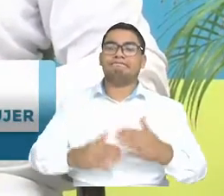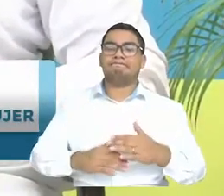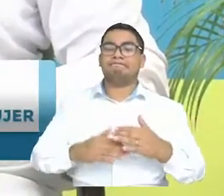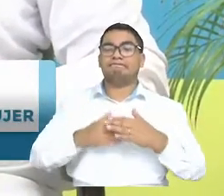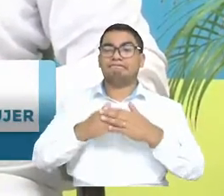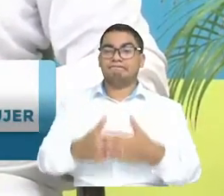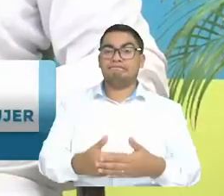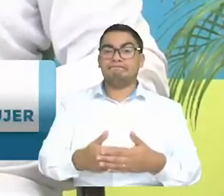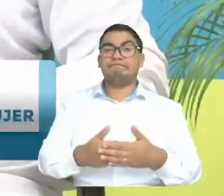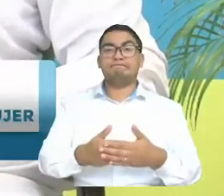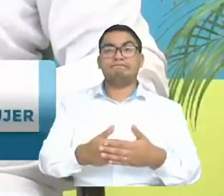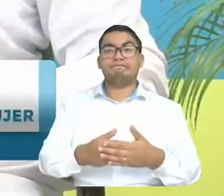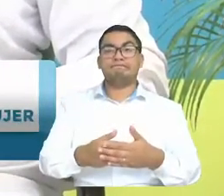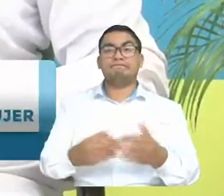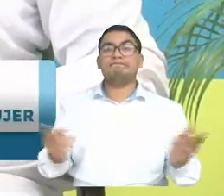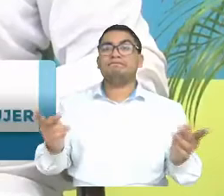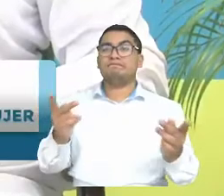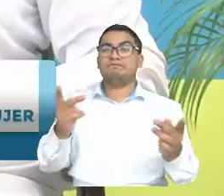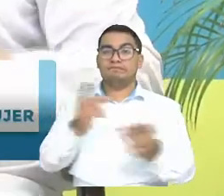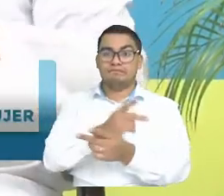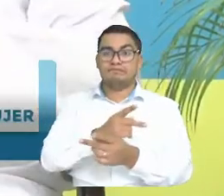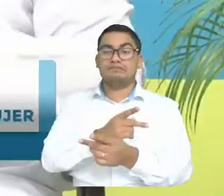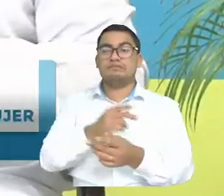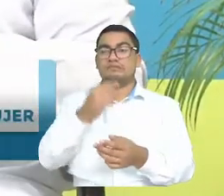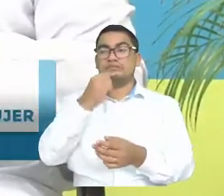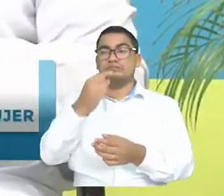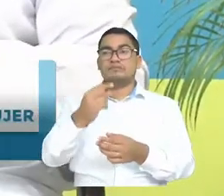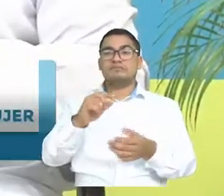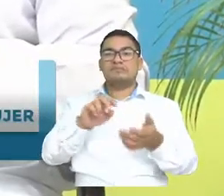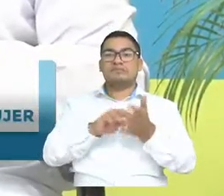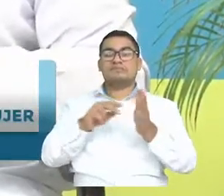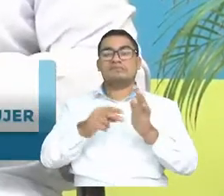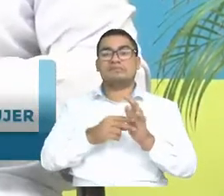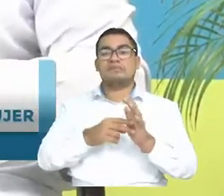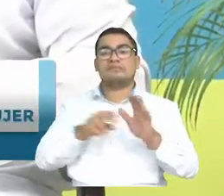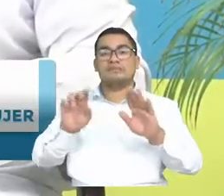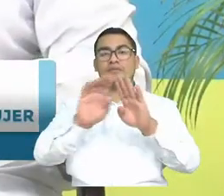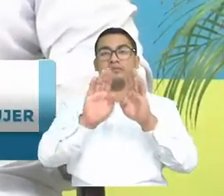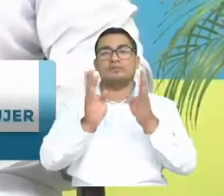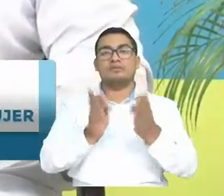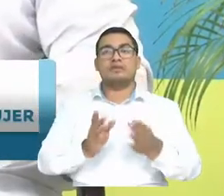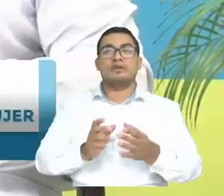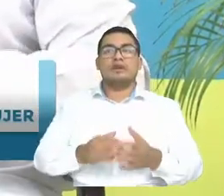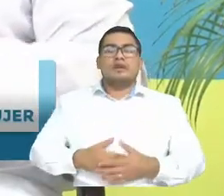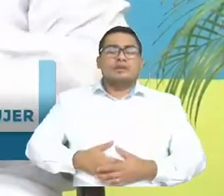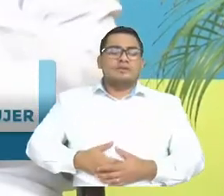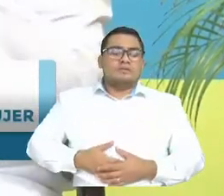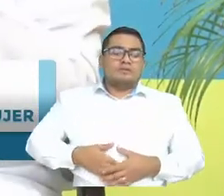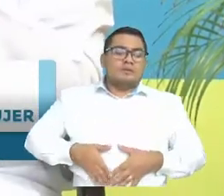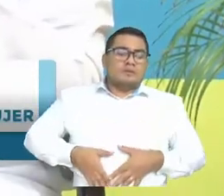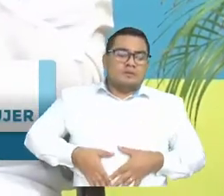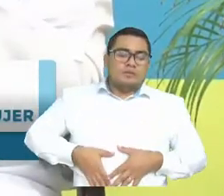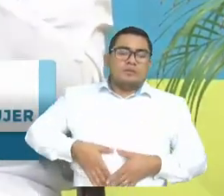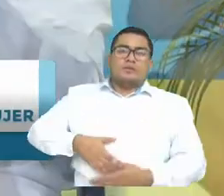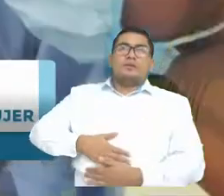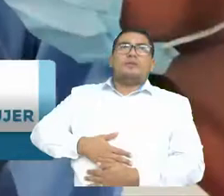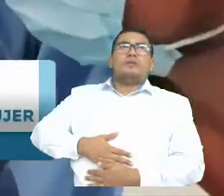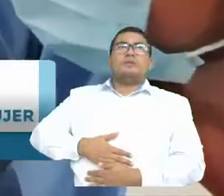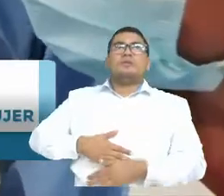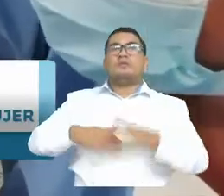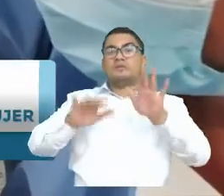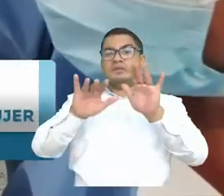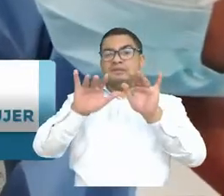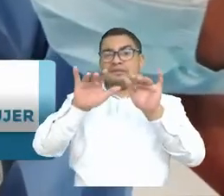a aumentar la frecuencia de las contracciones. Entonces, es cuando